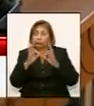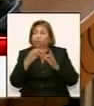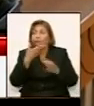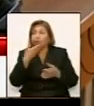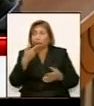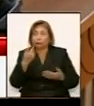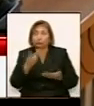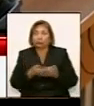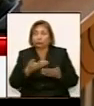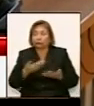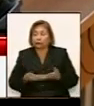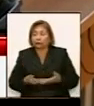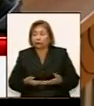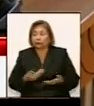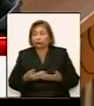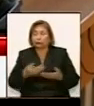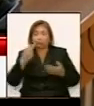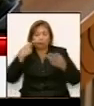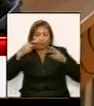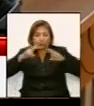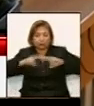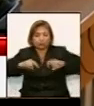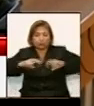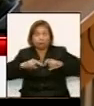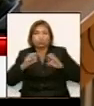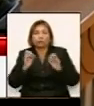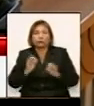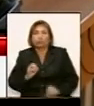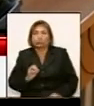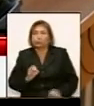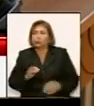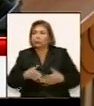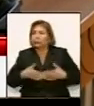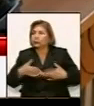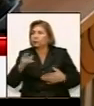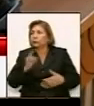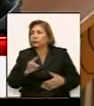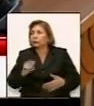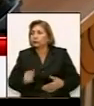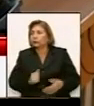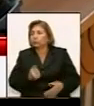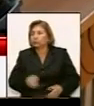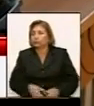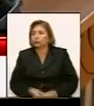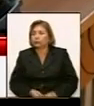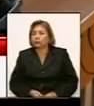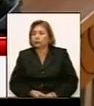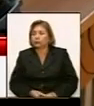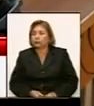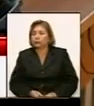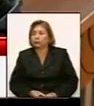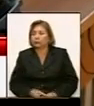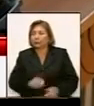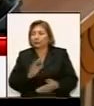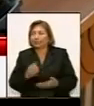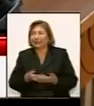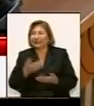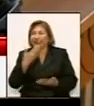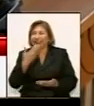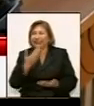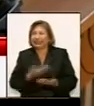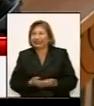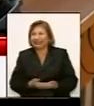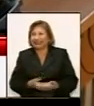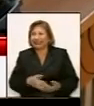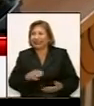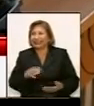para poder realizar el activismo, una investigación o podemos usar otras o crear otras. Y eso es todo, muchas